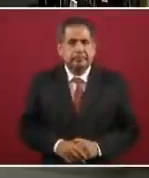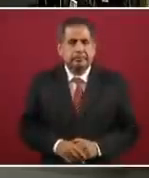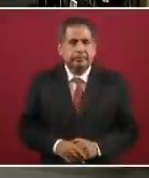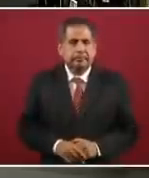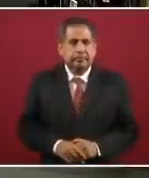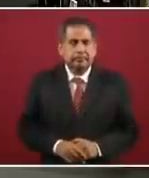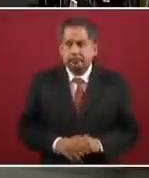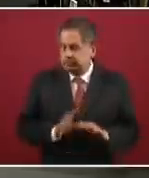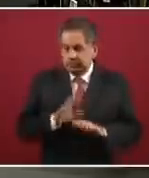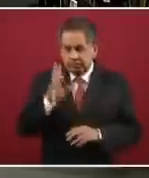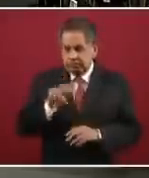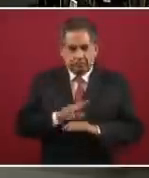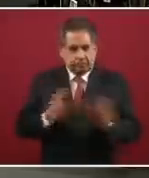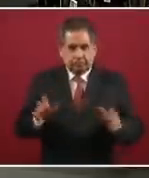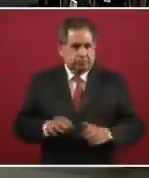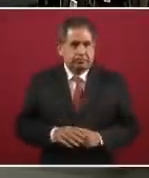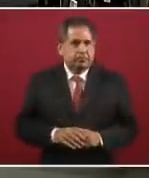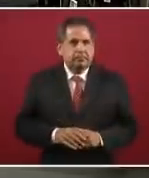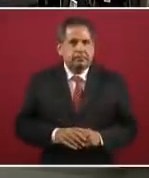Ya